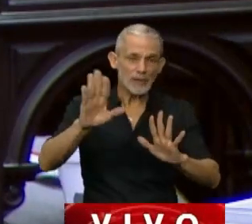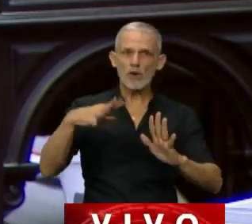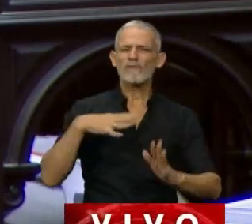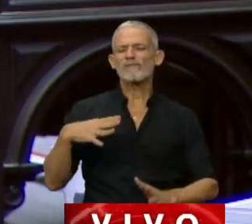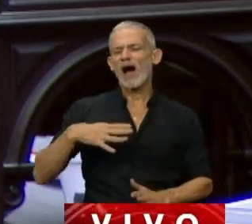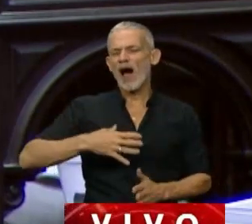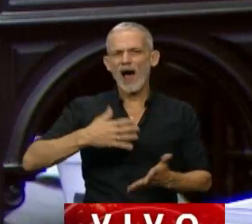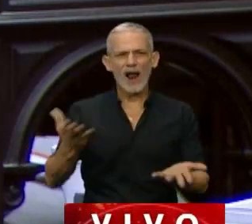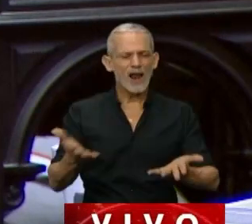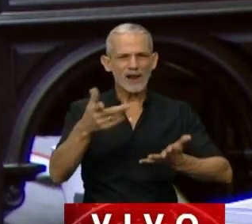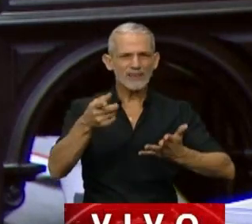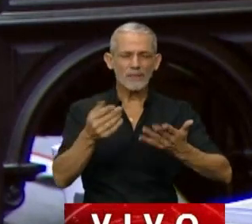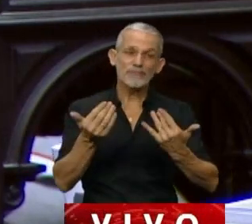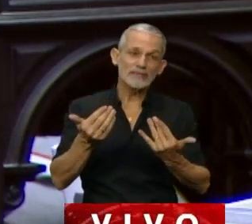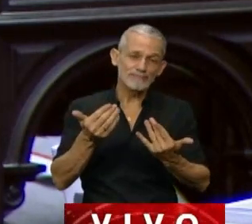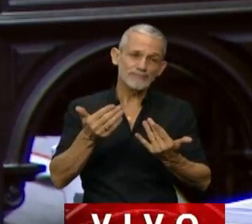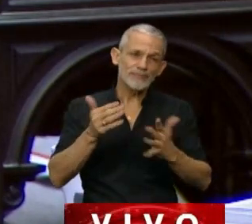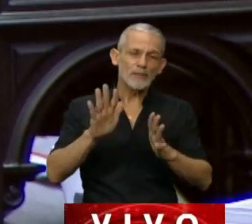existiendo muchas veces ese